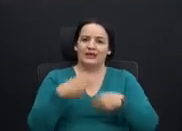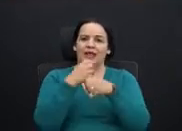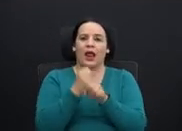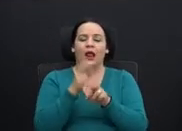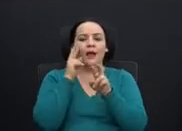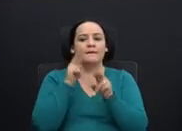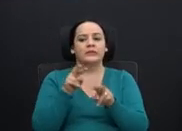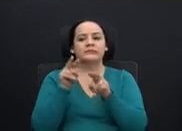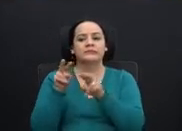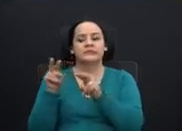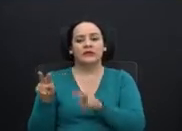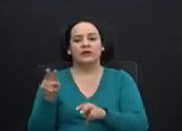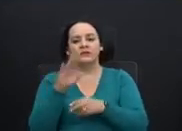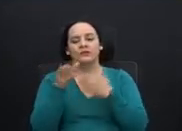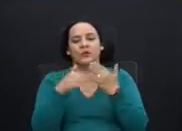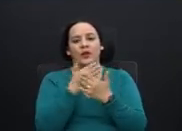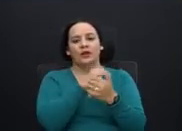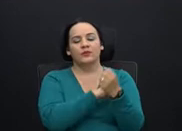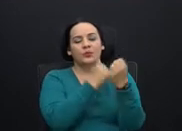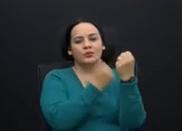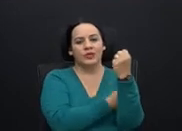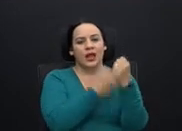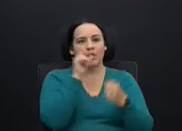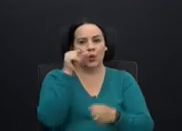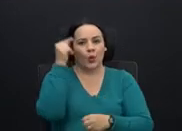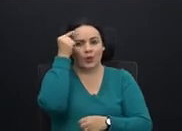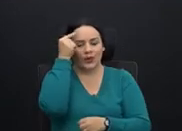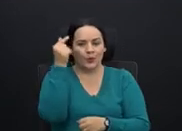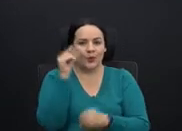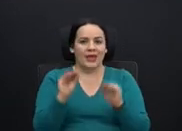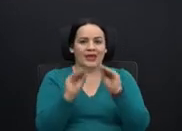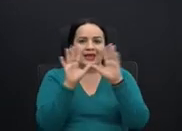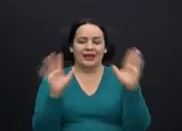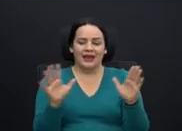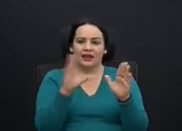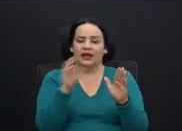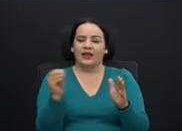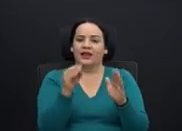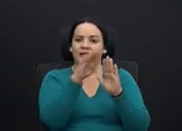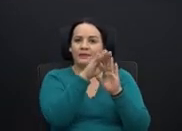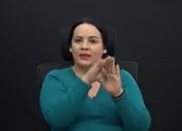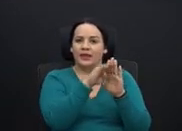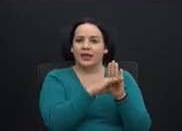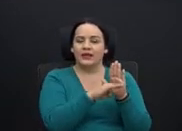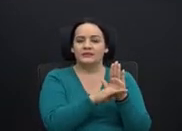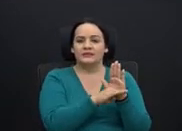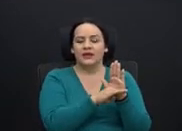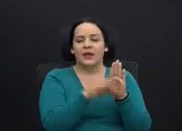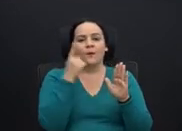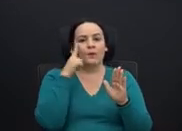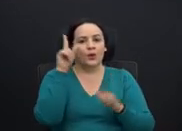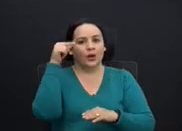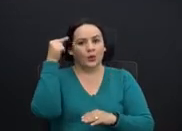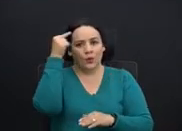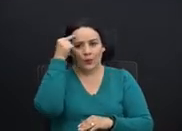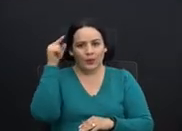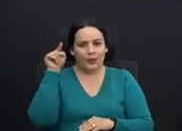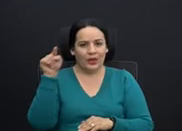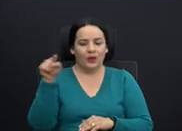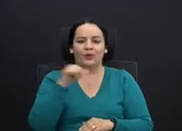y paciencia de las autoridades del gobierno. Está claro que las medidas planteadas por esta administración han